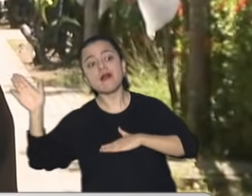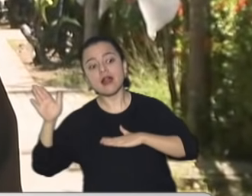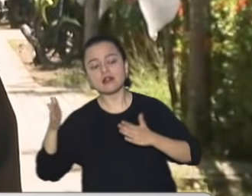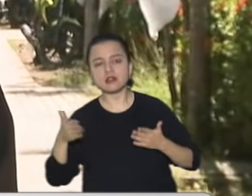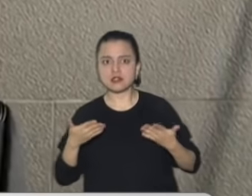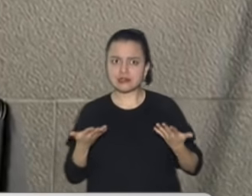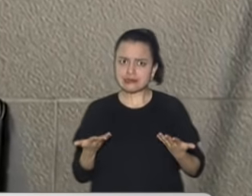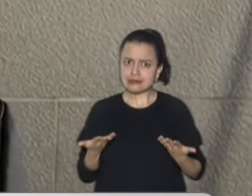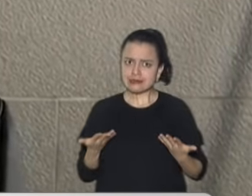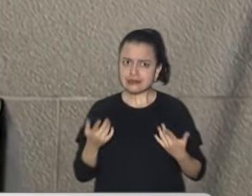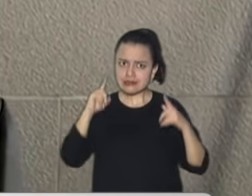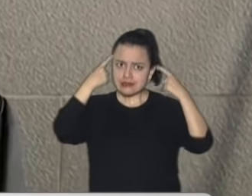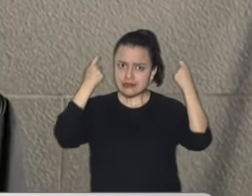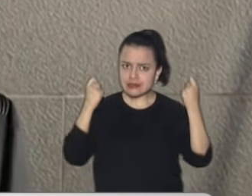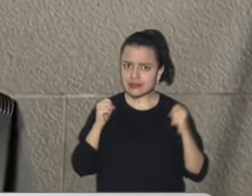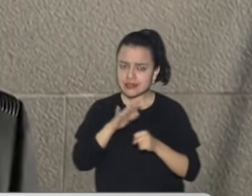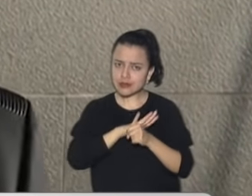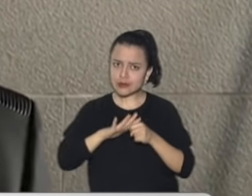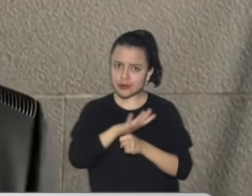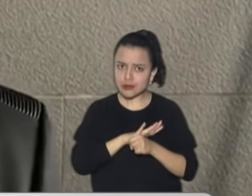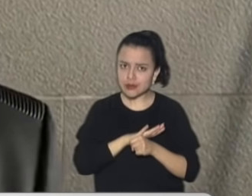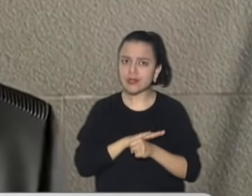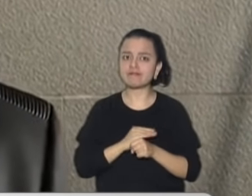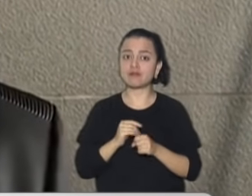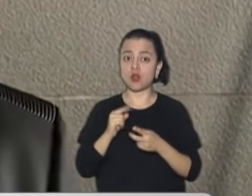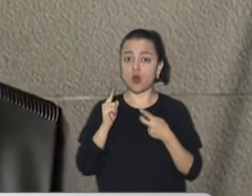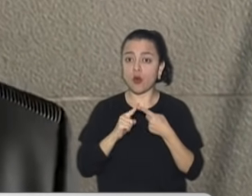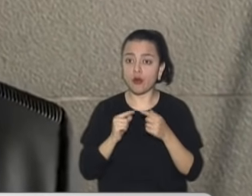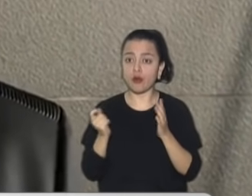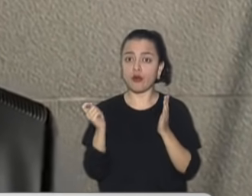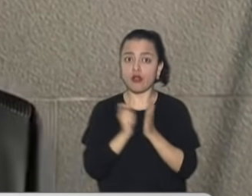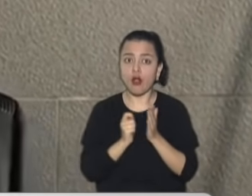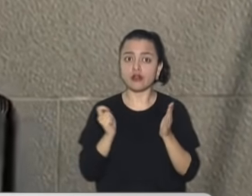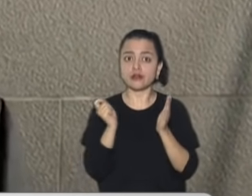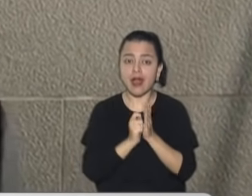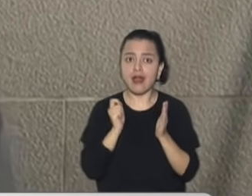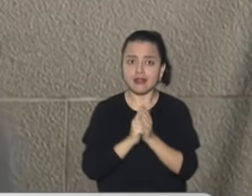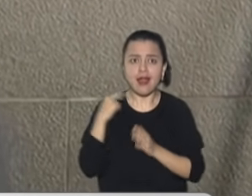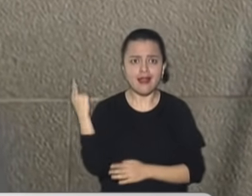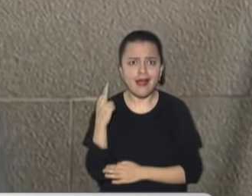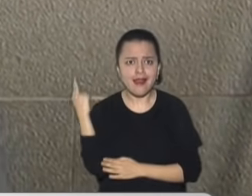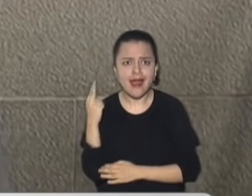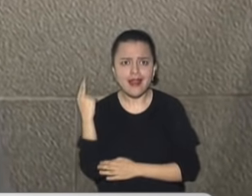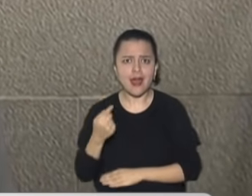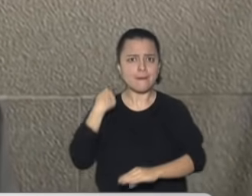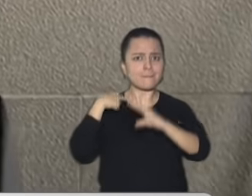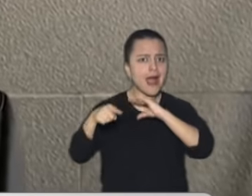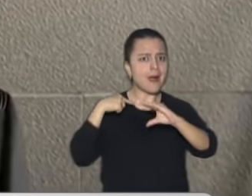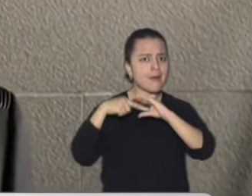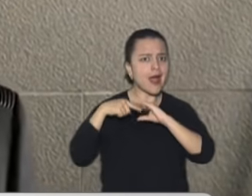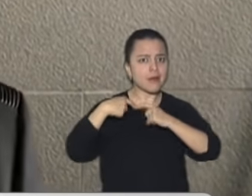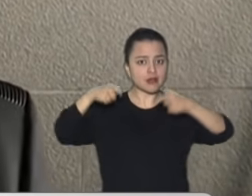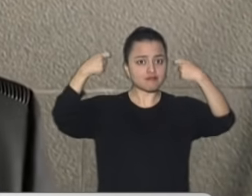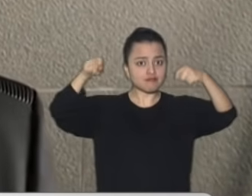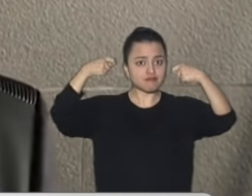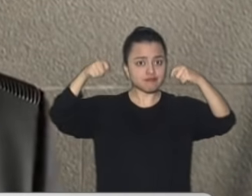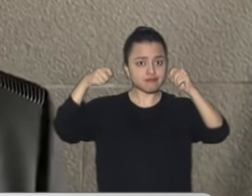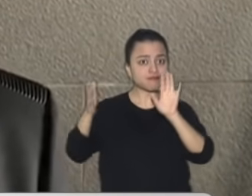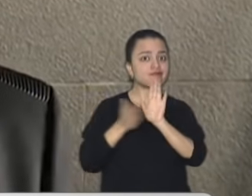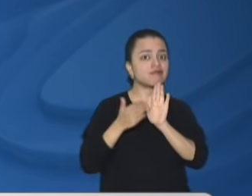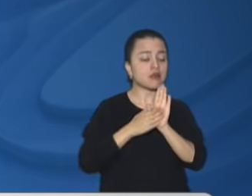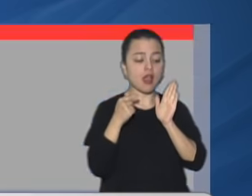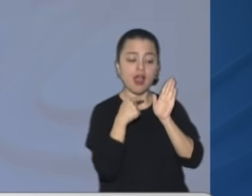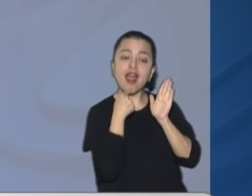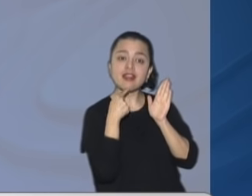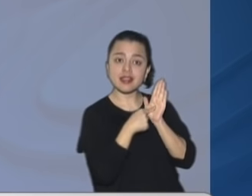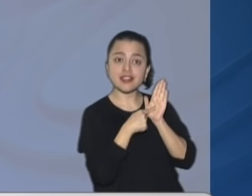fuerza. Son varios los mensajes intimidatorios los que ha recibido el exalcalde de Cartagena, Pedrito Pereira, en las últimas